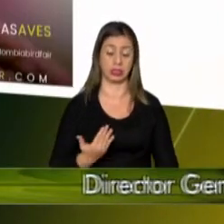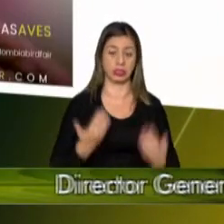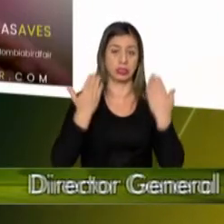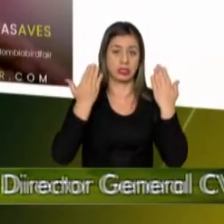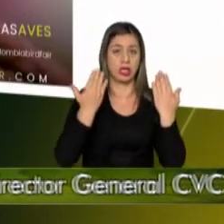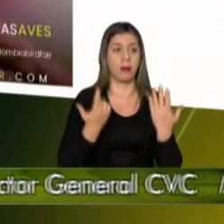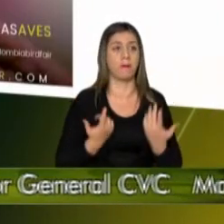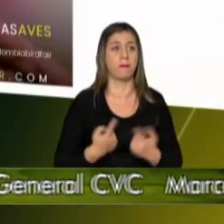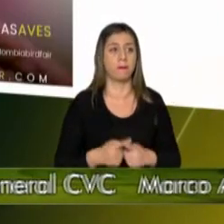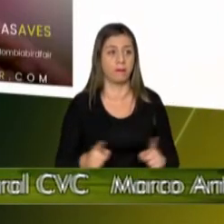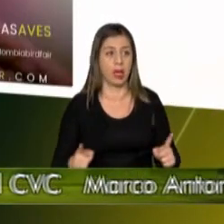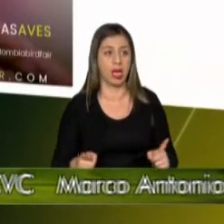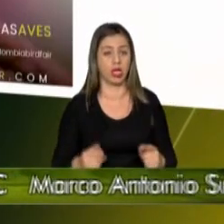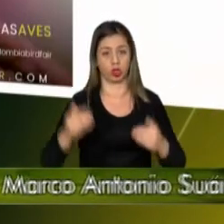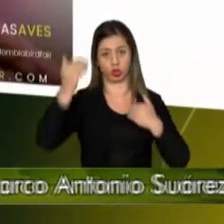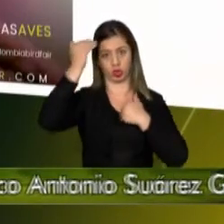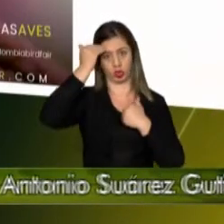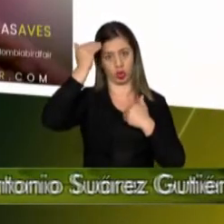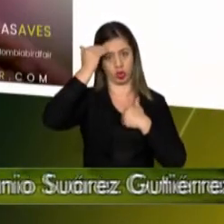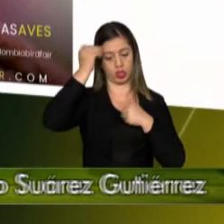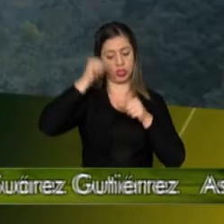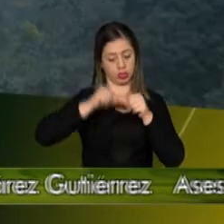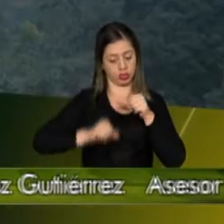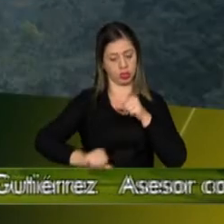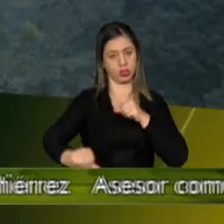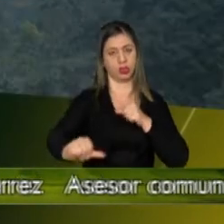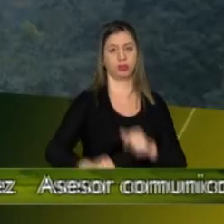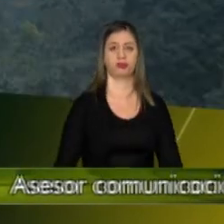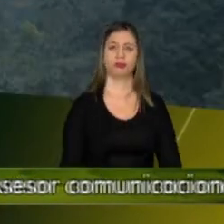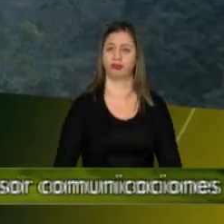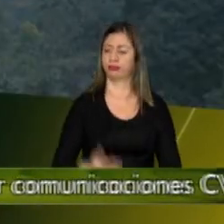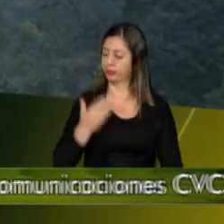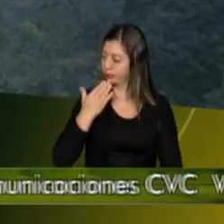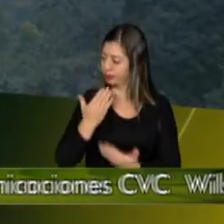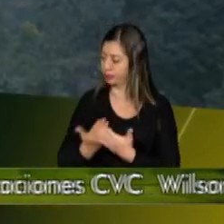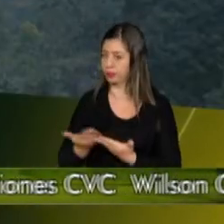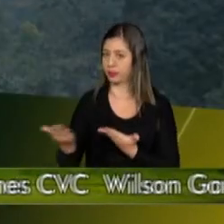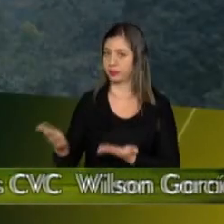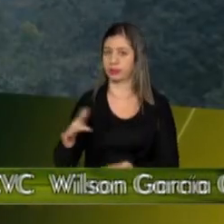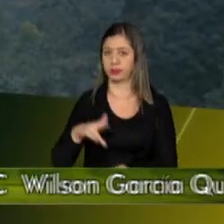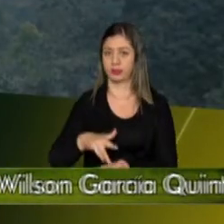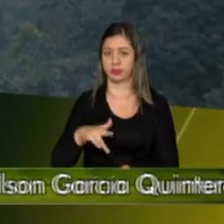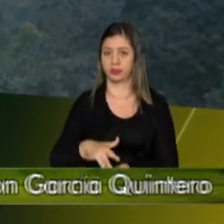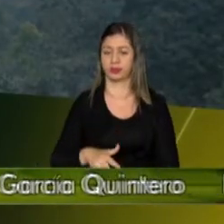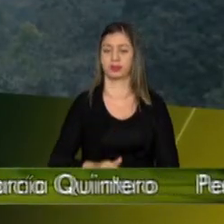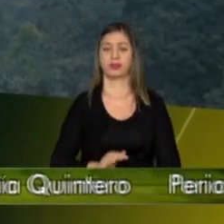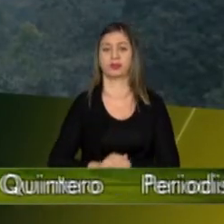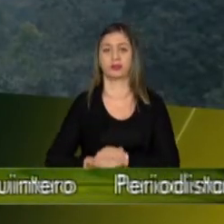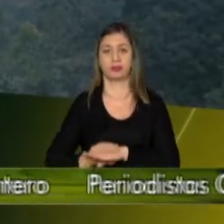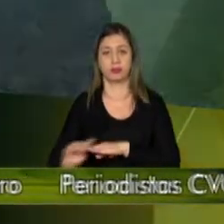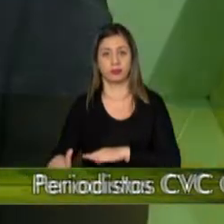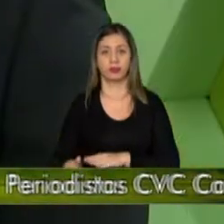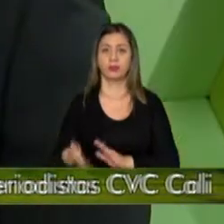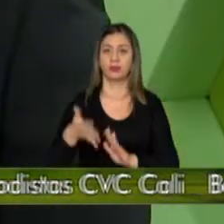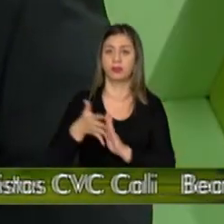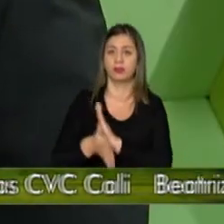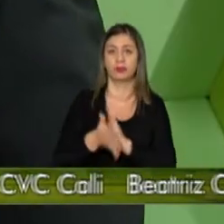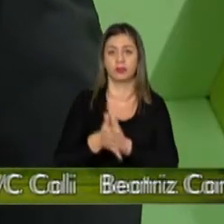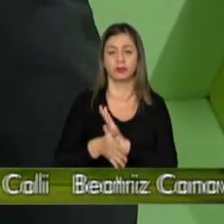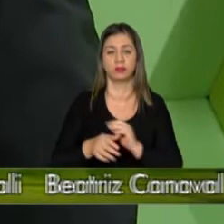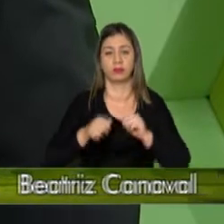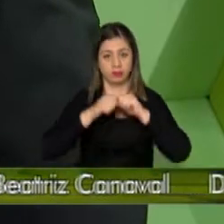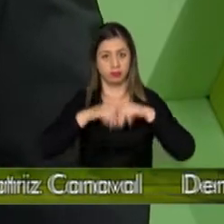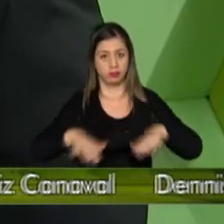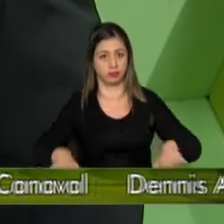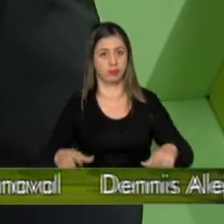forma consciente y sostenible. John, pues muchísimas gracias por haber aceptado esta invitación, por transmitir esos mensajes, pero sobre